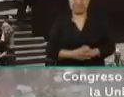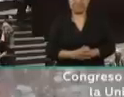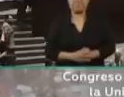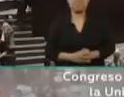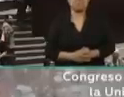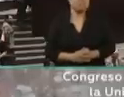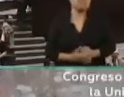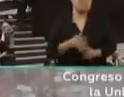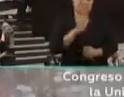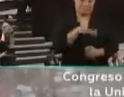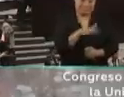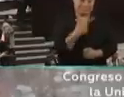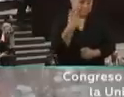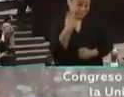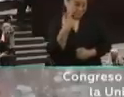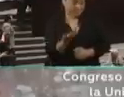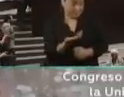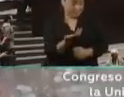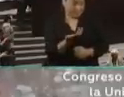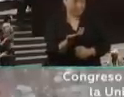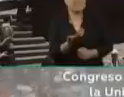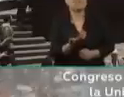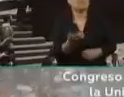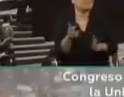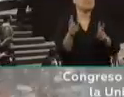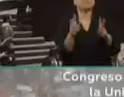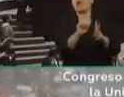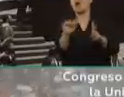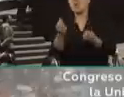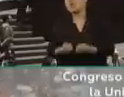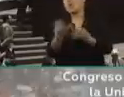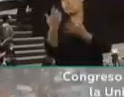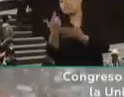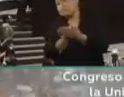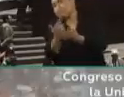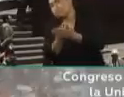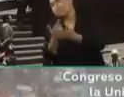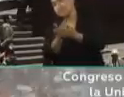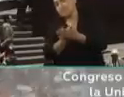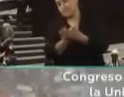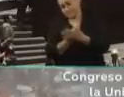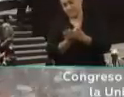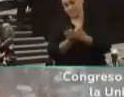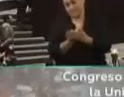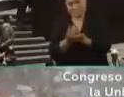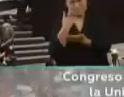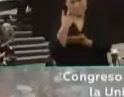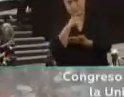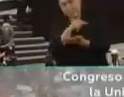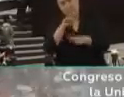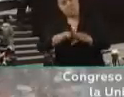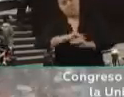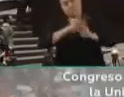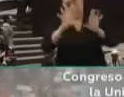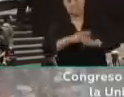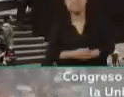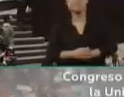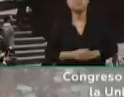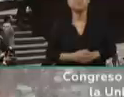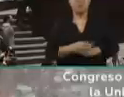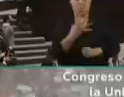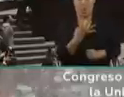Y miren nada más en el tema de resultados, para que haya claridad del avance de la